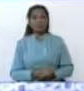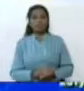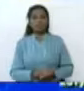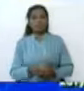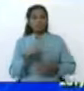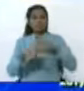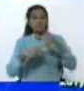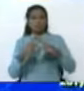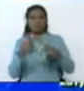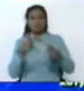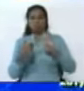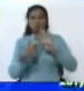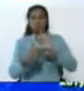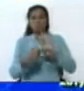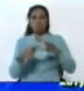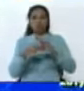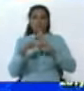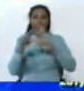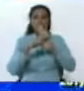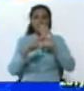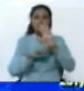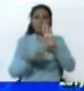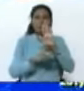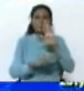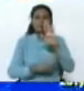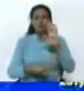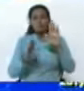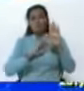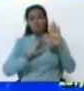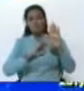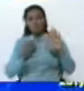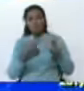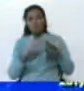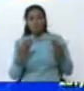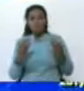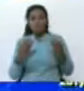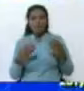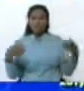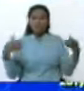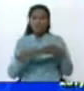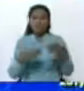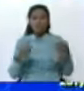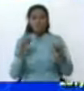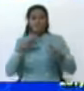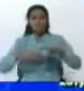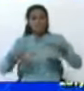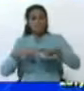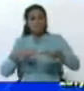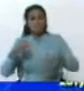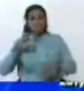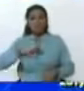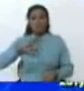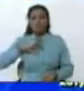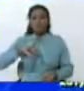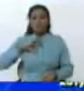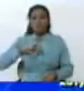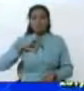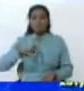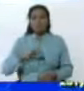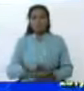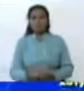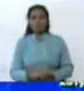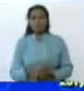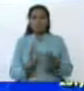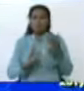procedo a dictar el reglamento orgánico del Cuerpo de Investigaciones Científicas Penales y Criminalísticas para